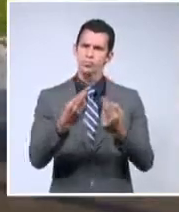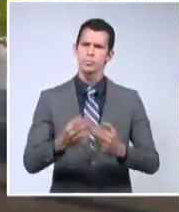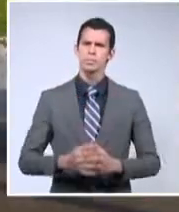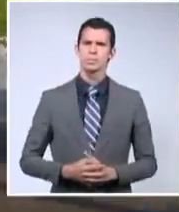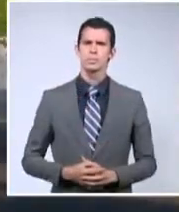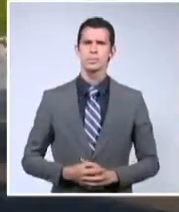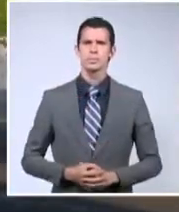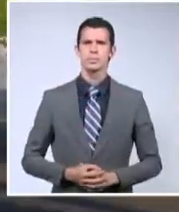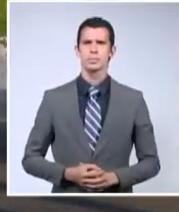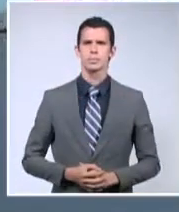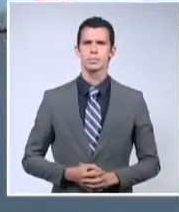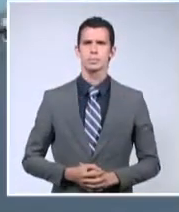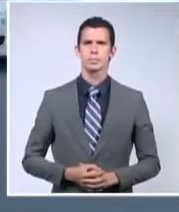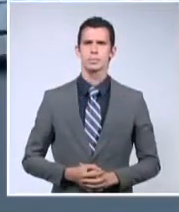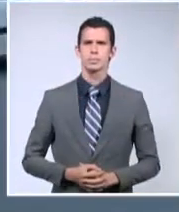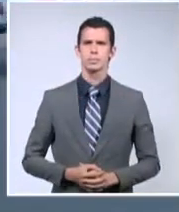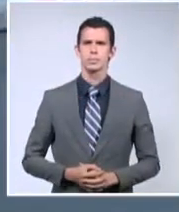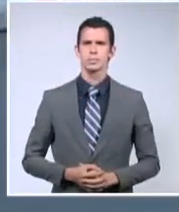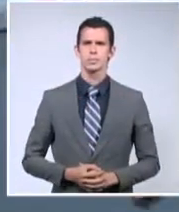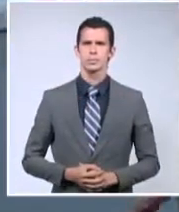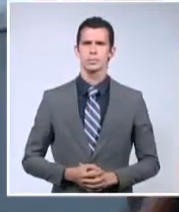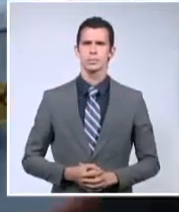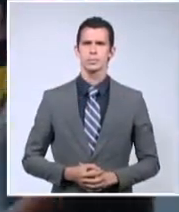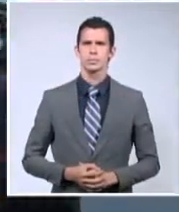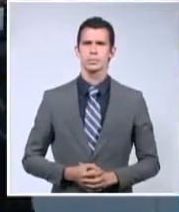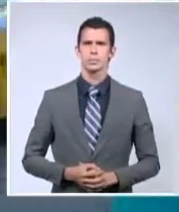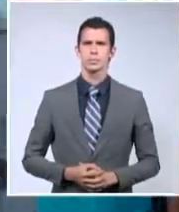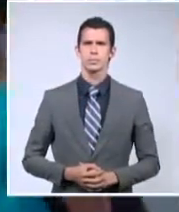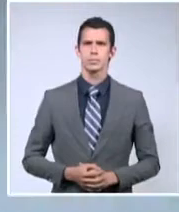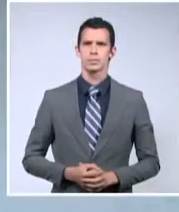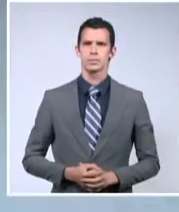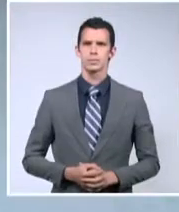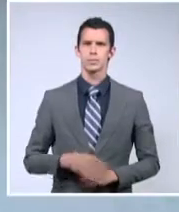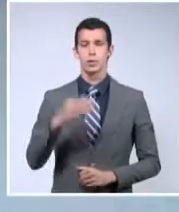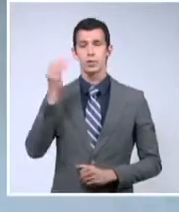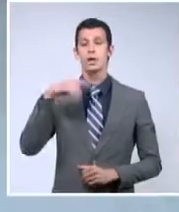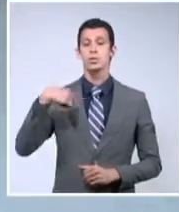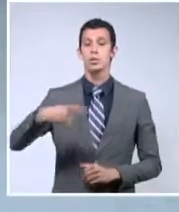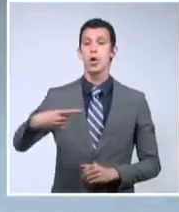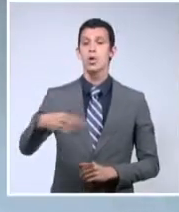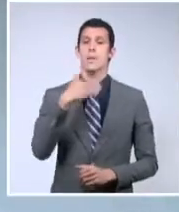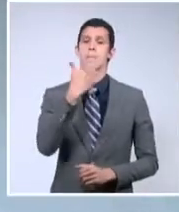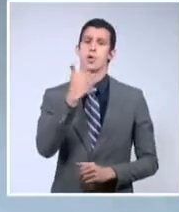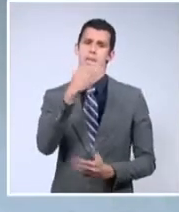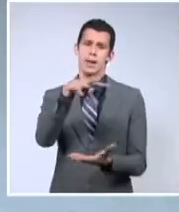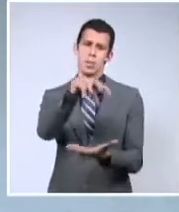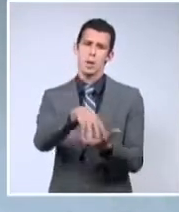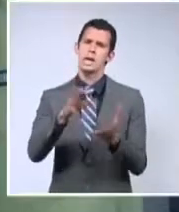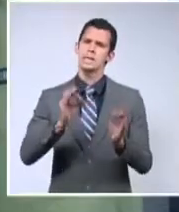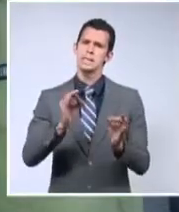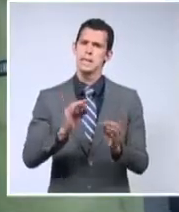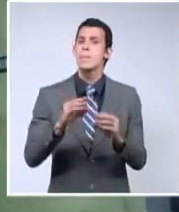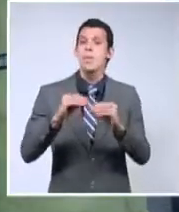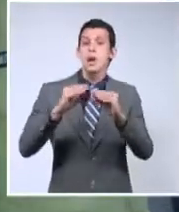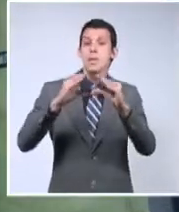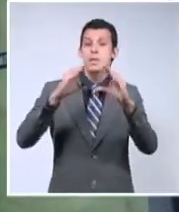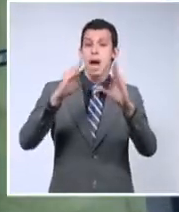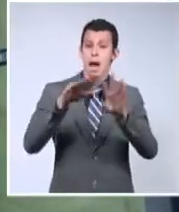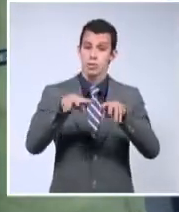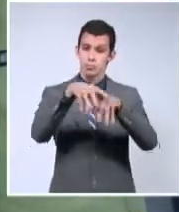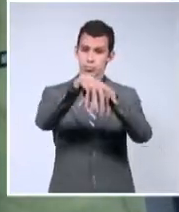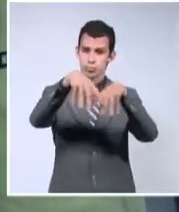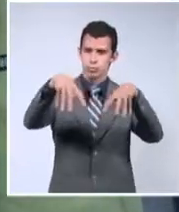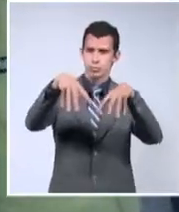Desde horas bien tempranas y durante el proceso de preparación para el servicio, recibieron los jóvenes oficiales y cadetes de la Universidad